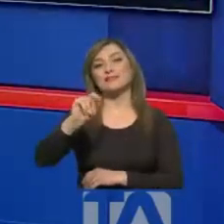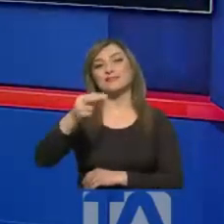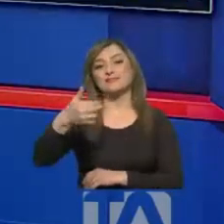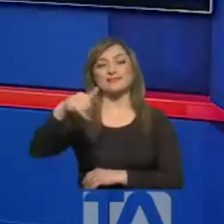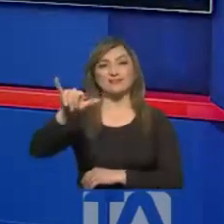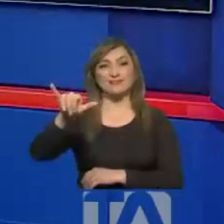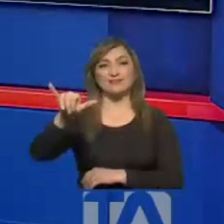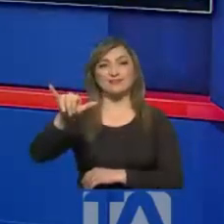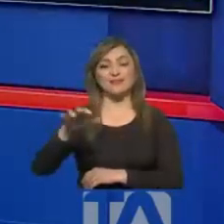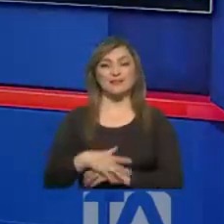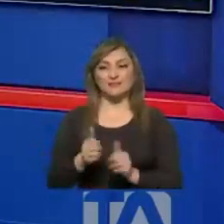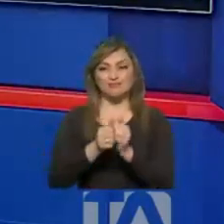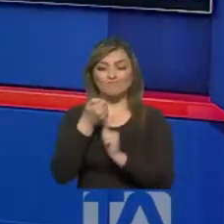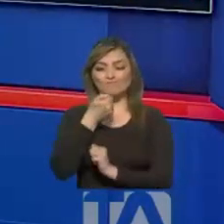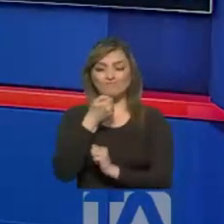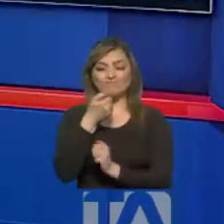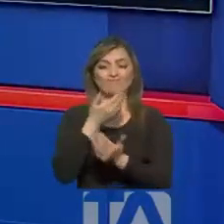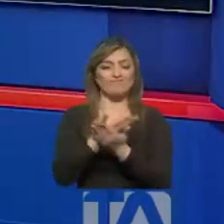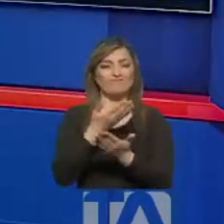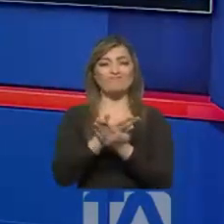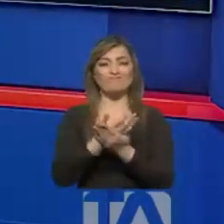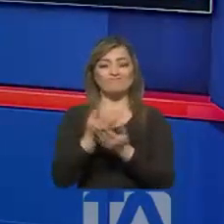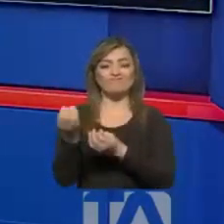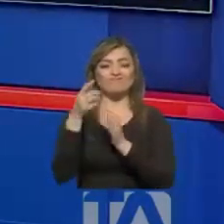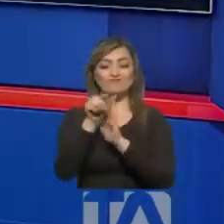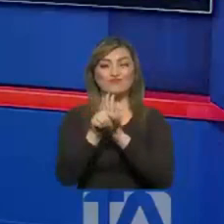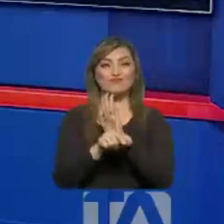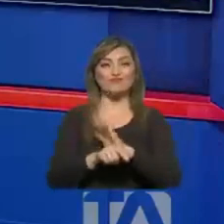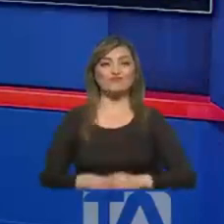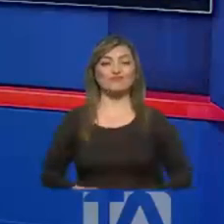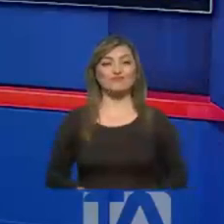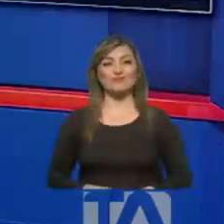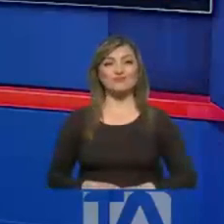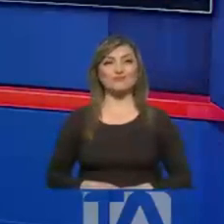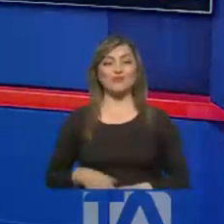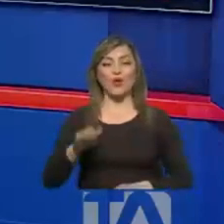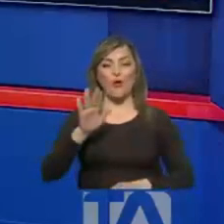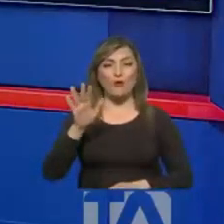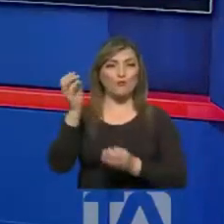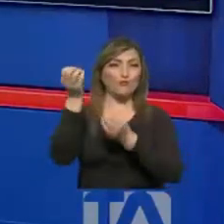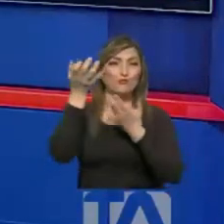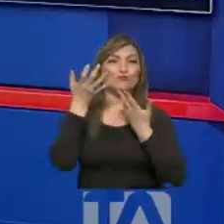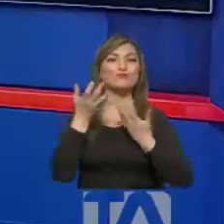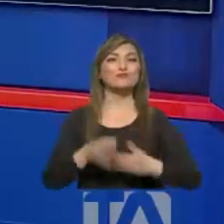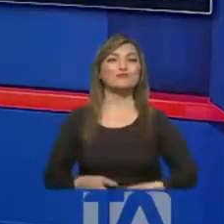sitio con los promotores de esta iniciativa para contarnos todos los detalles. Hola, Steffi, adelante,